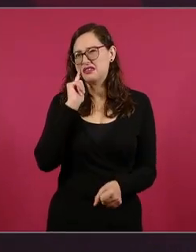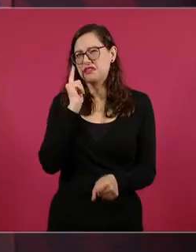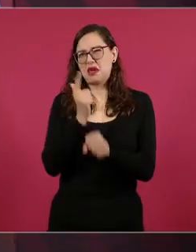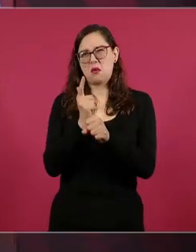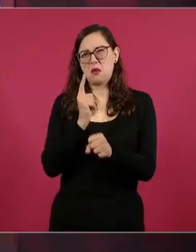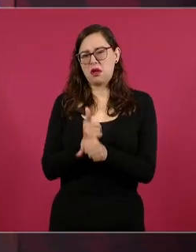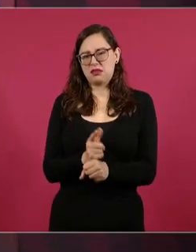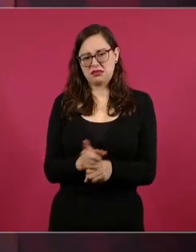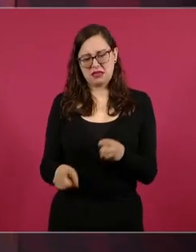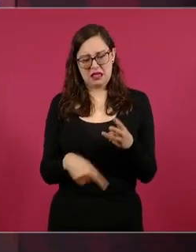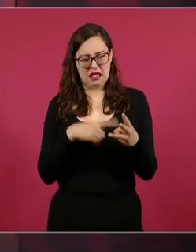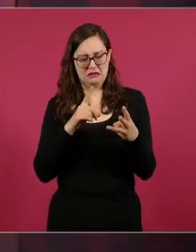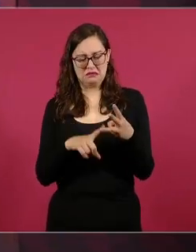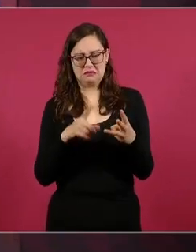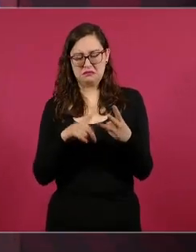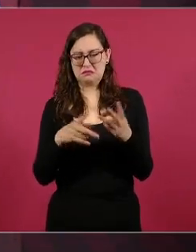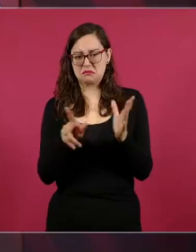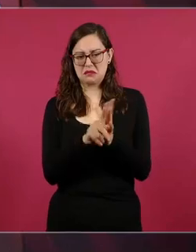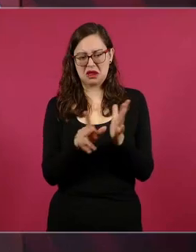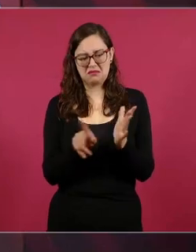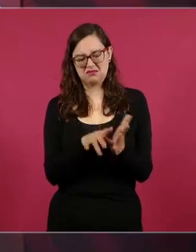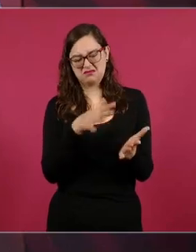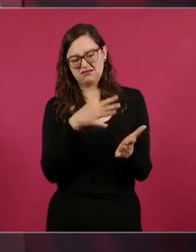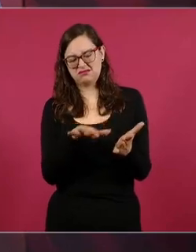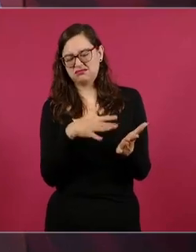lectores en el caso de los periódicos,